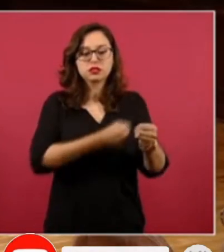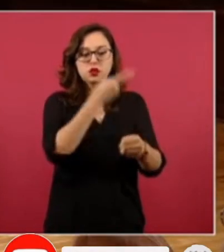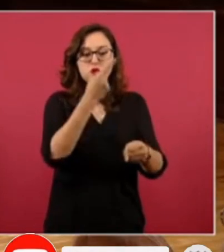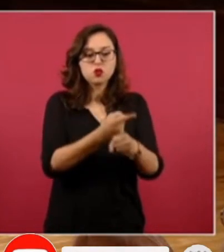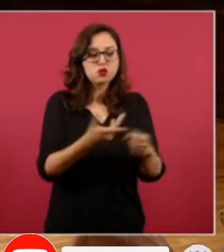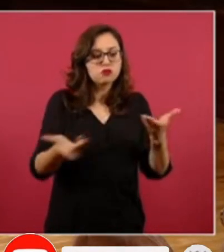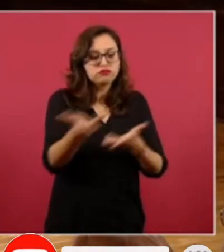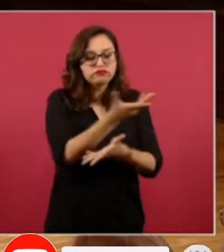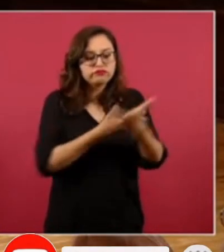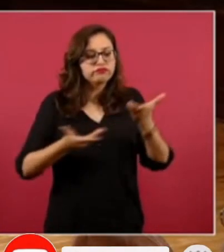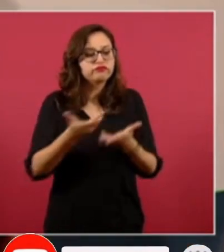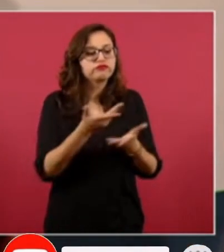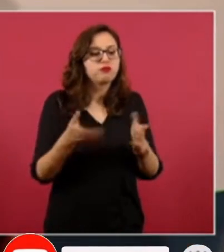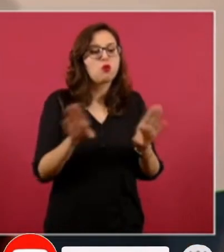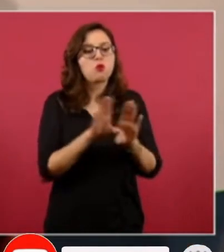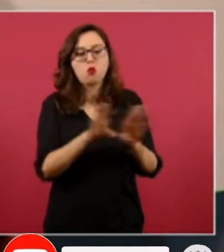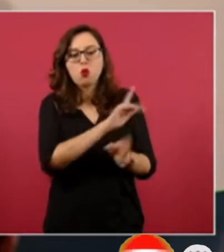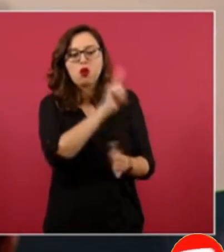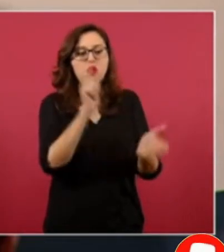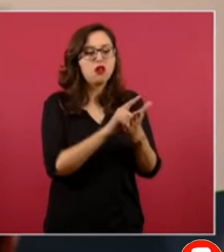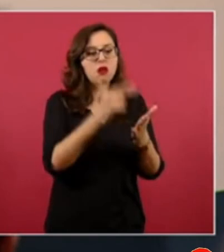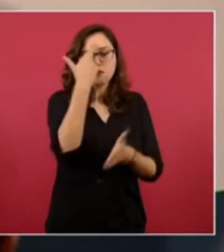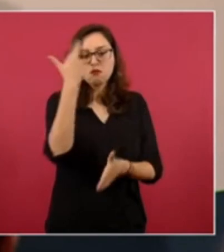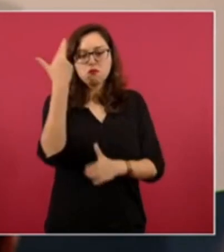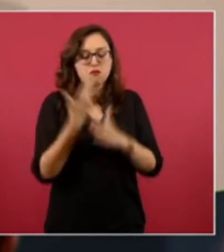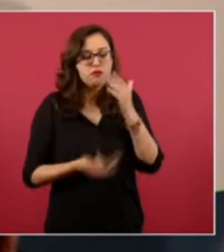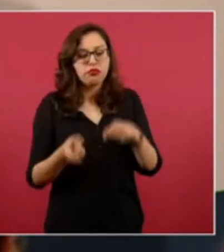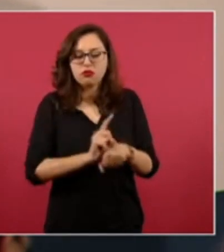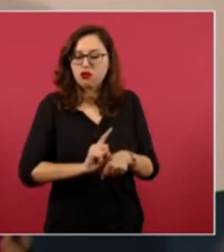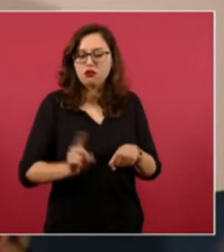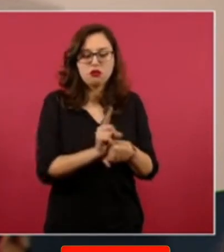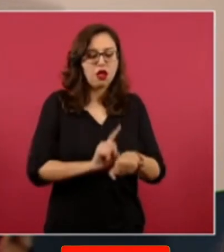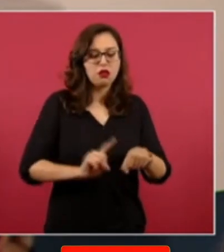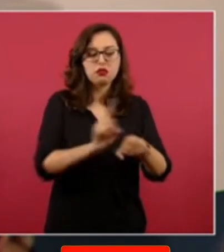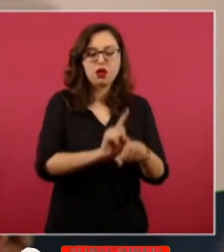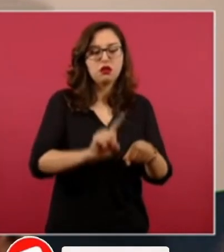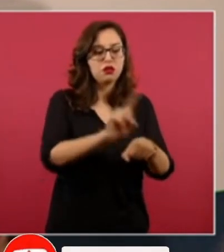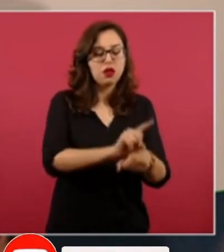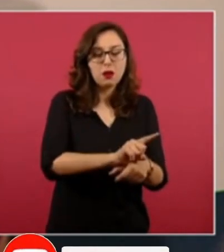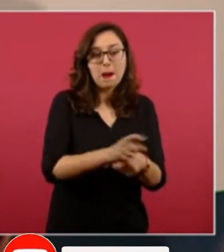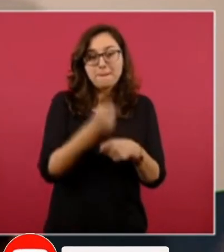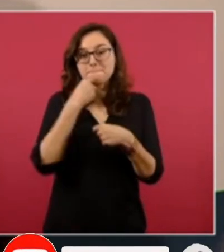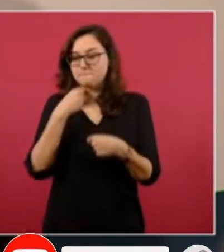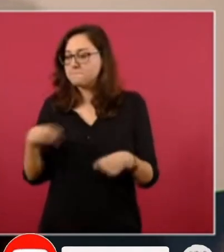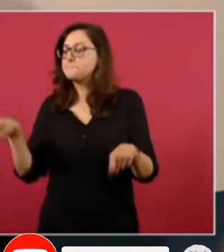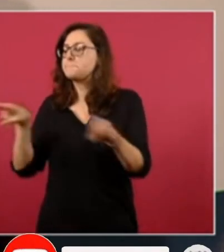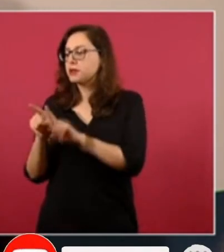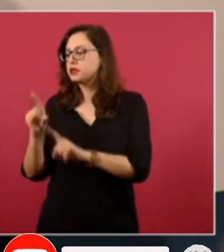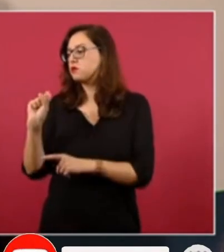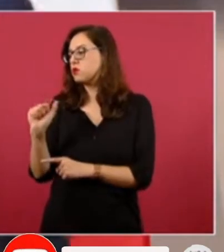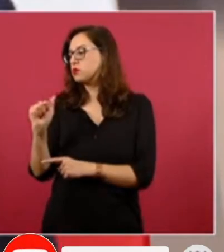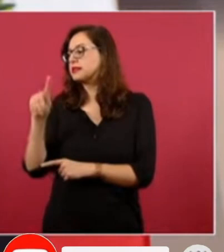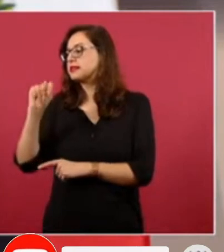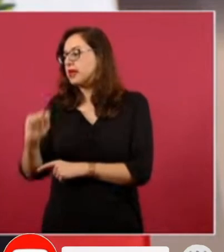sobre delitos cometidos en las últimas 24 horas, así también diario